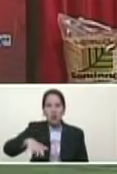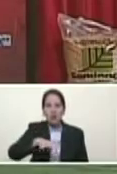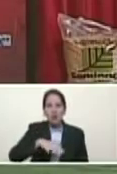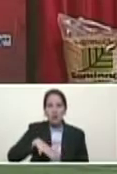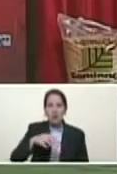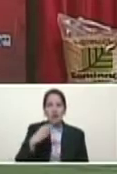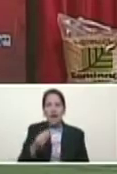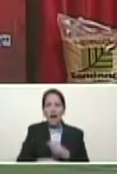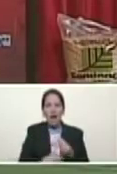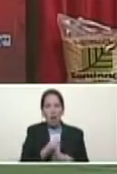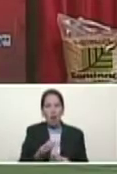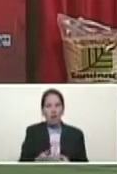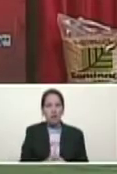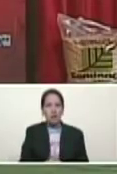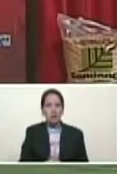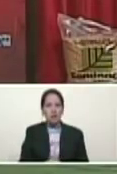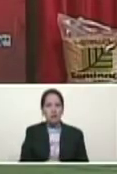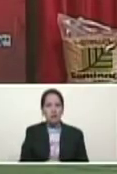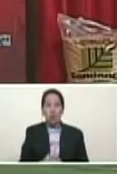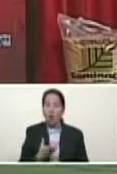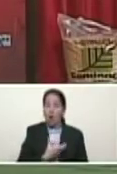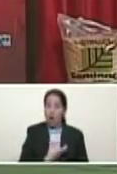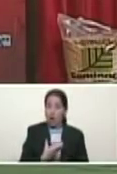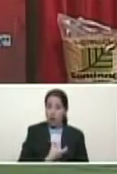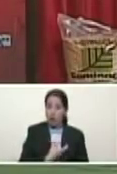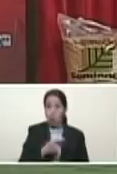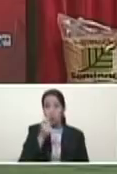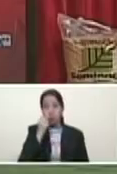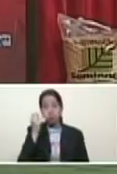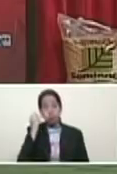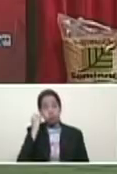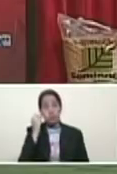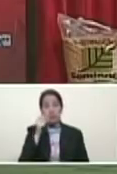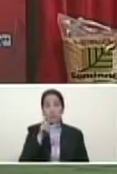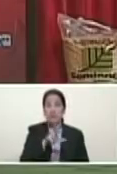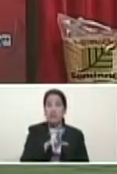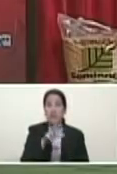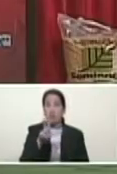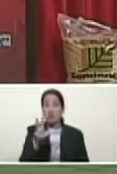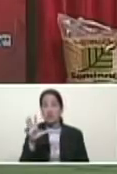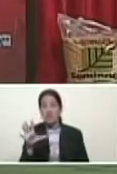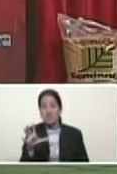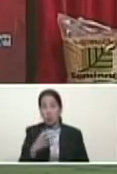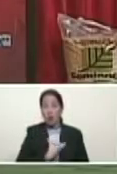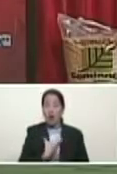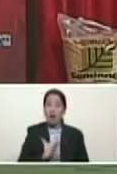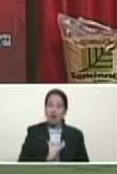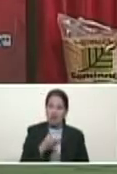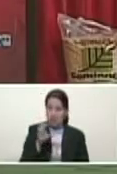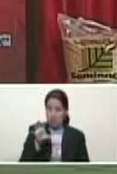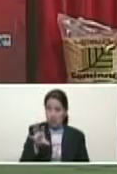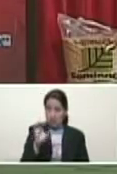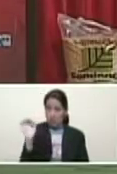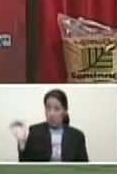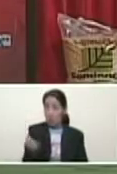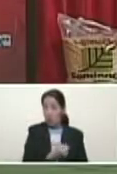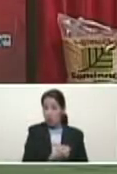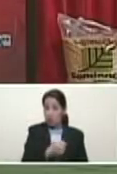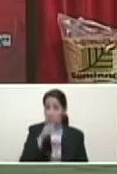¿Qué van a hacer con los alcaldes y alcaldesas, 335 alcaldes del país? ¿Derrocarlos también?